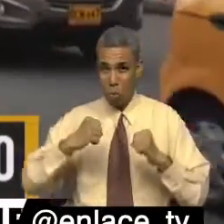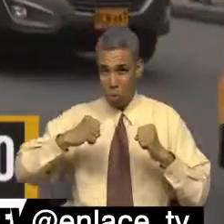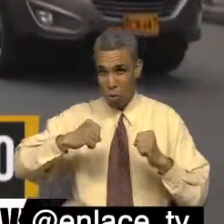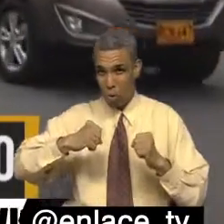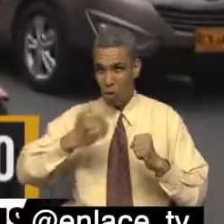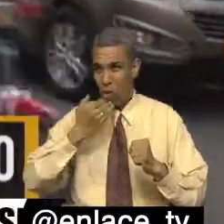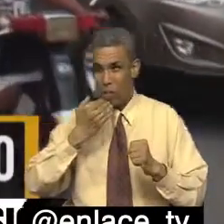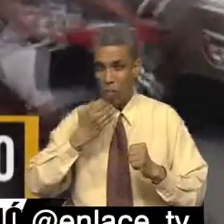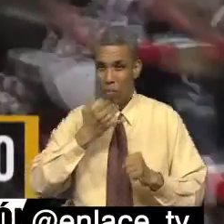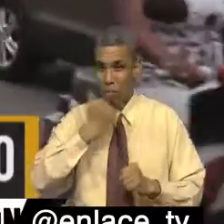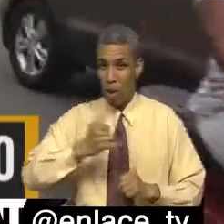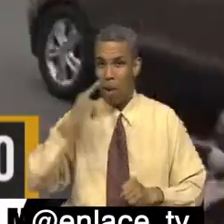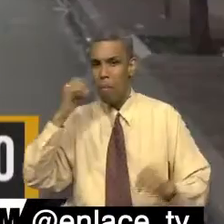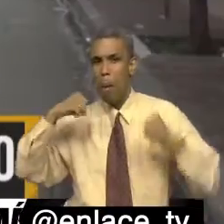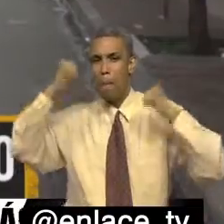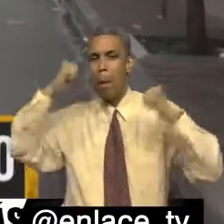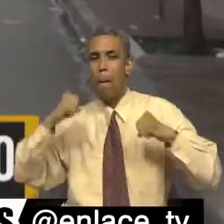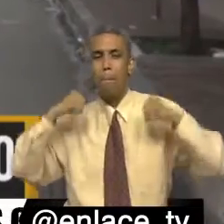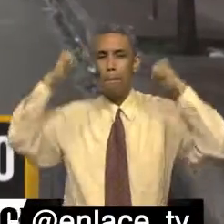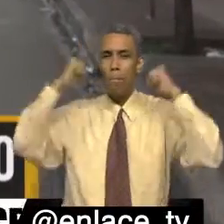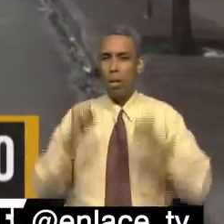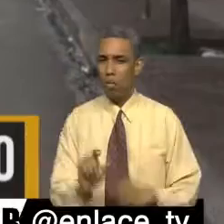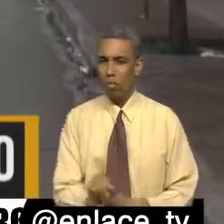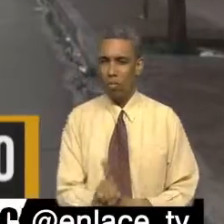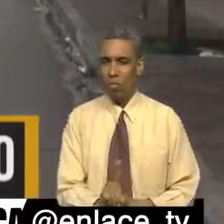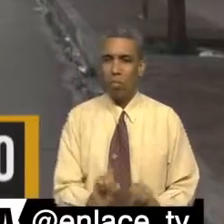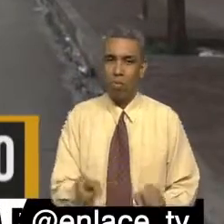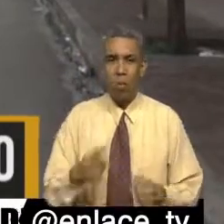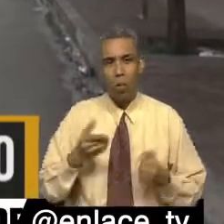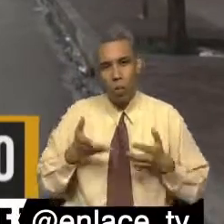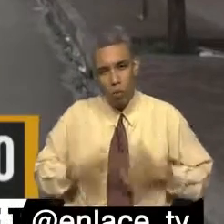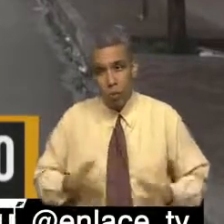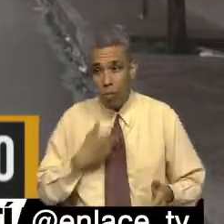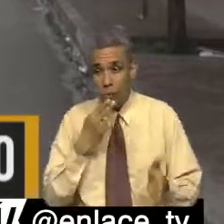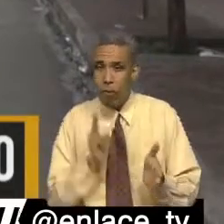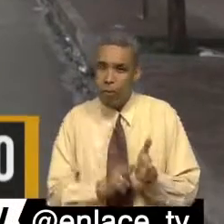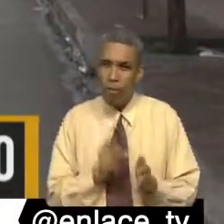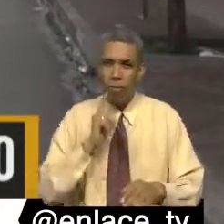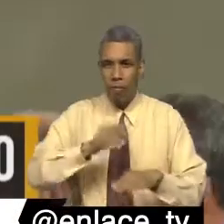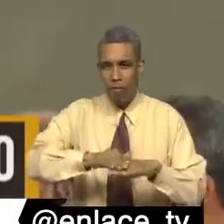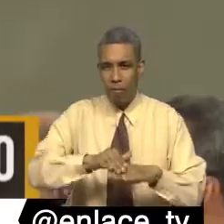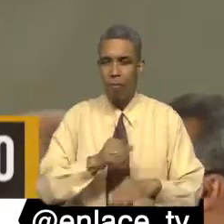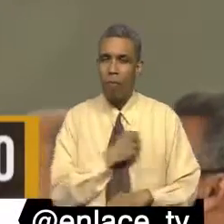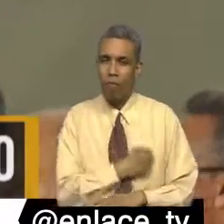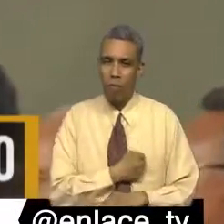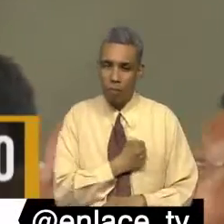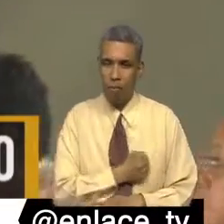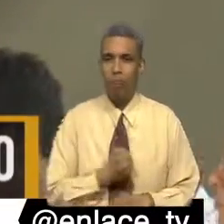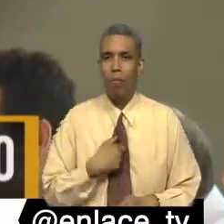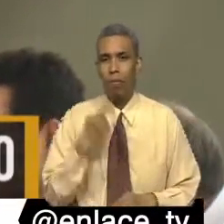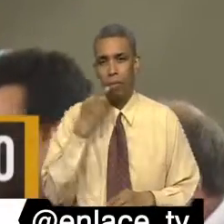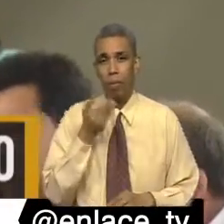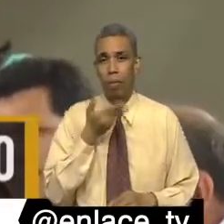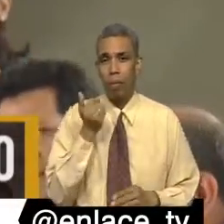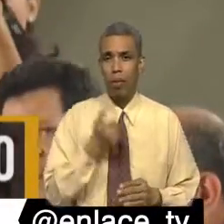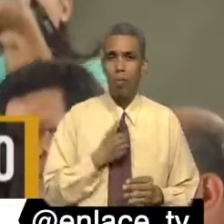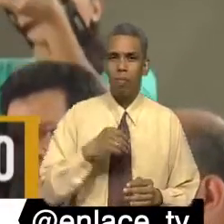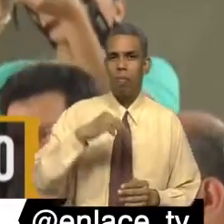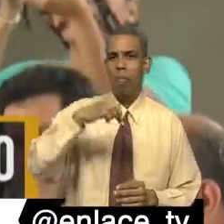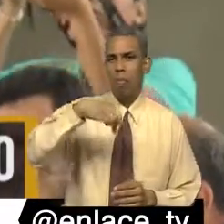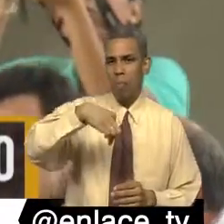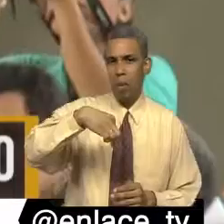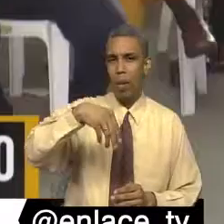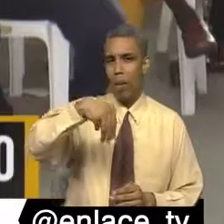común y sin la dependencia exclusiva de proyectos coyunturales y netamente empresariales como lo es el PMRB, tal como